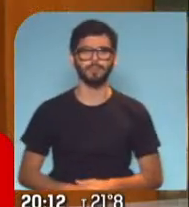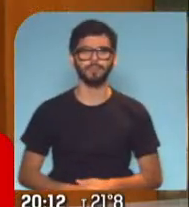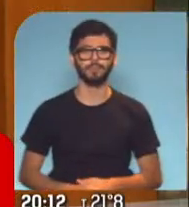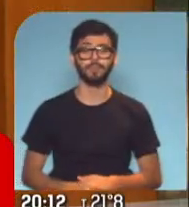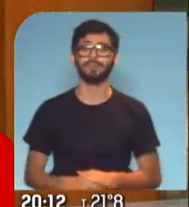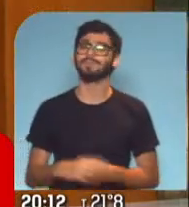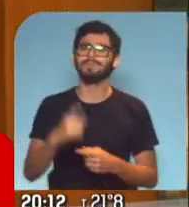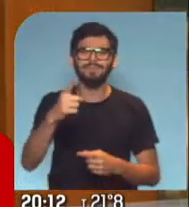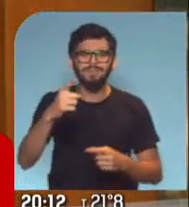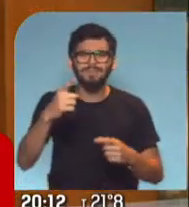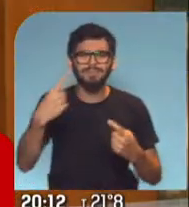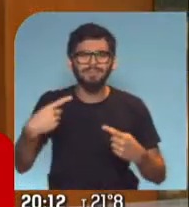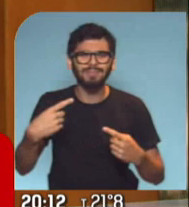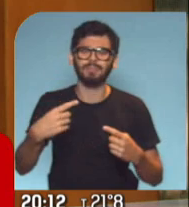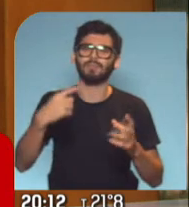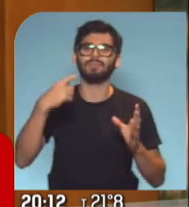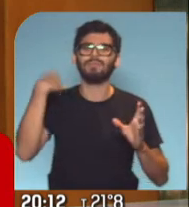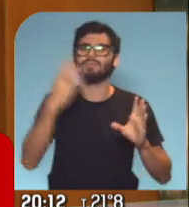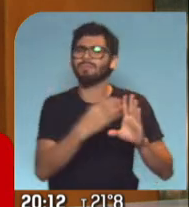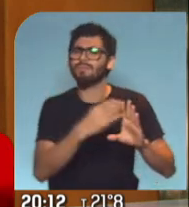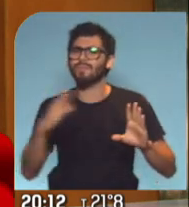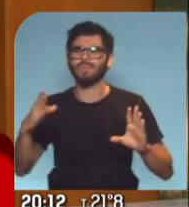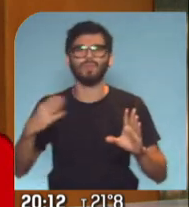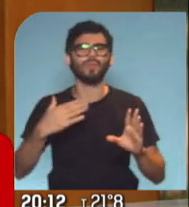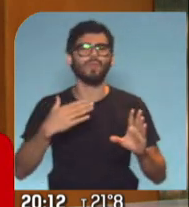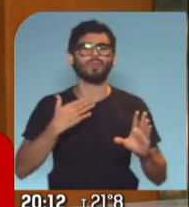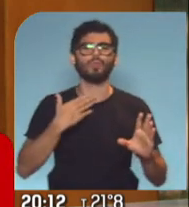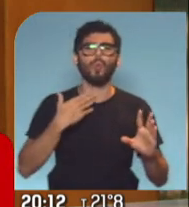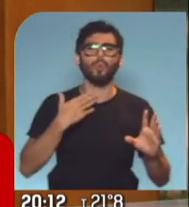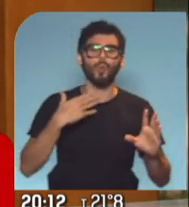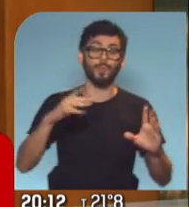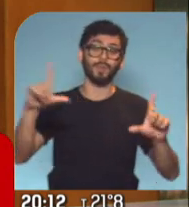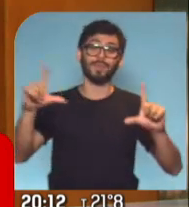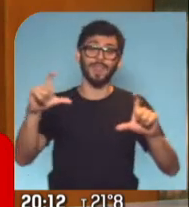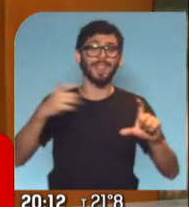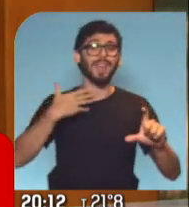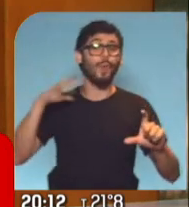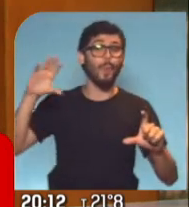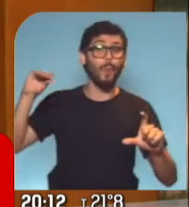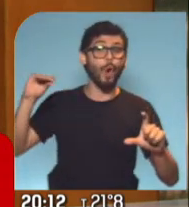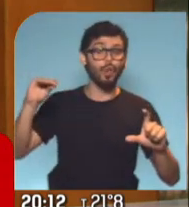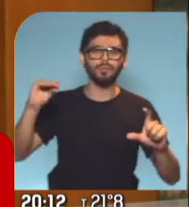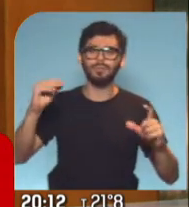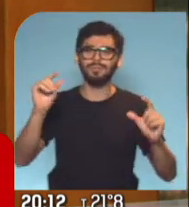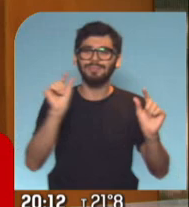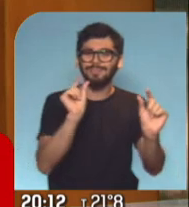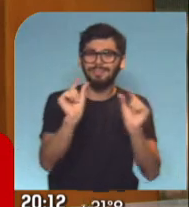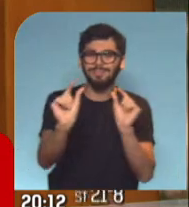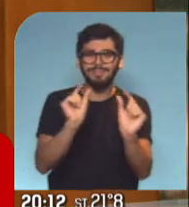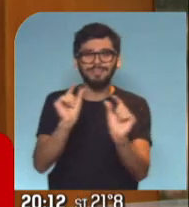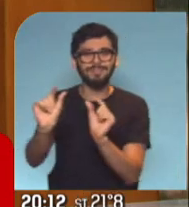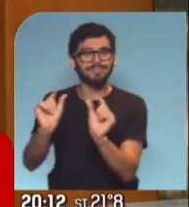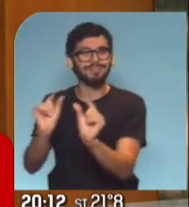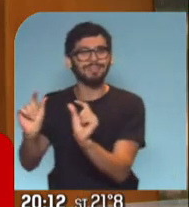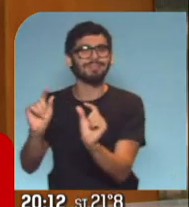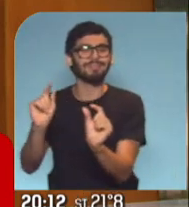Acabamos de compartir imágenes que mezclaban en las imágenes y en el audio lo que ya comienza a